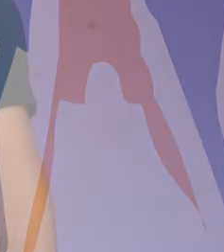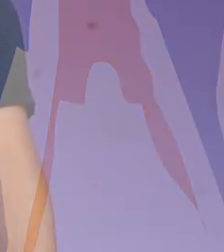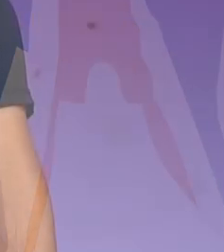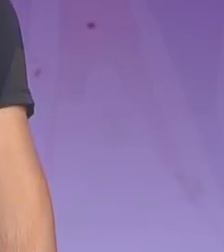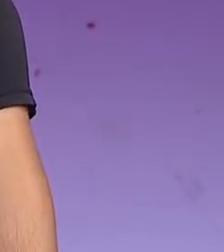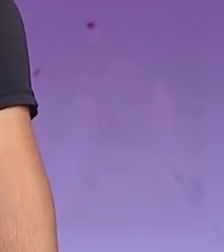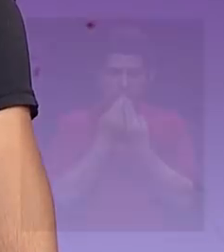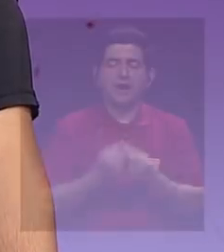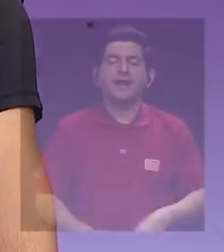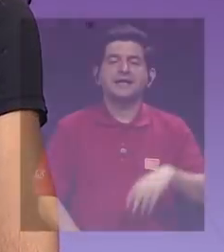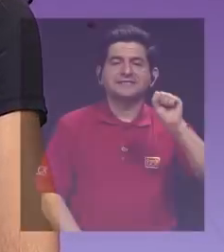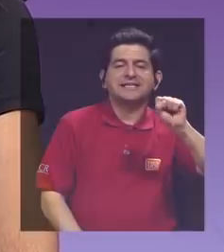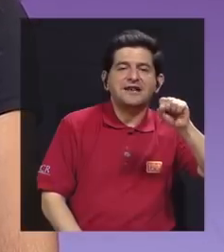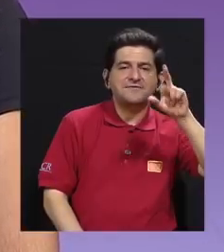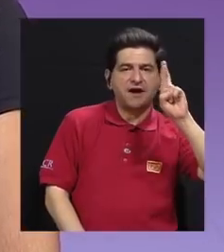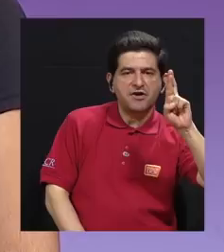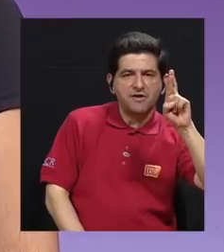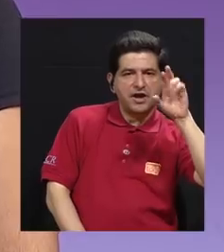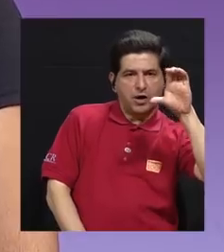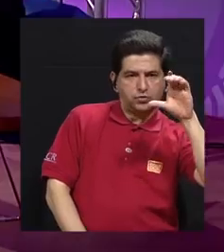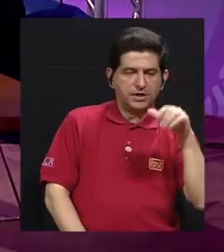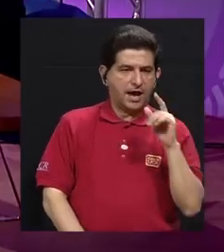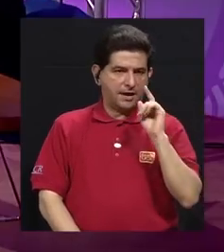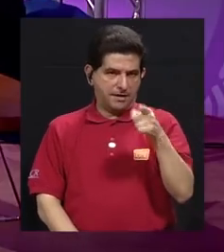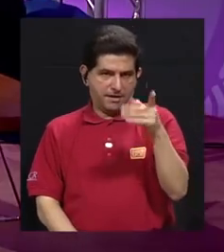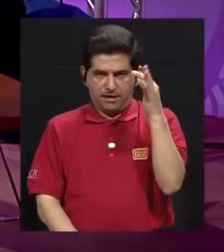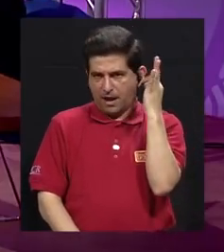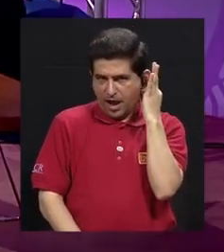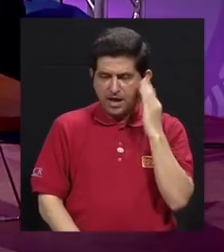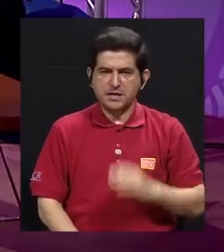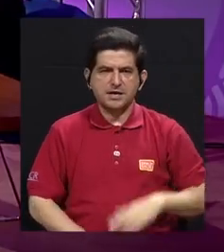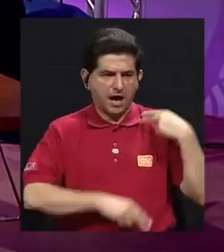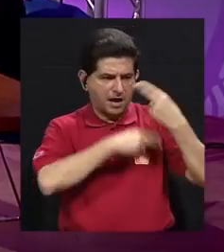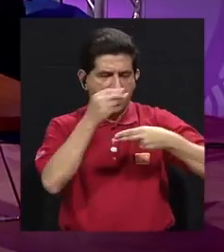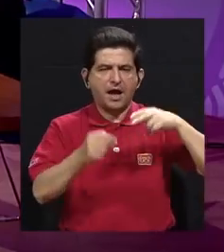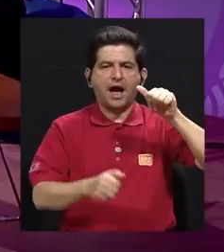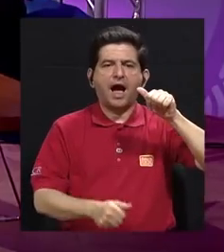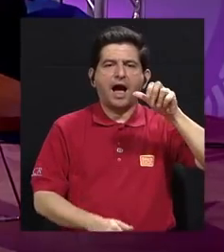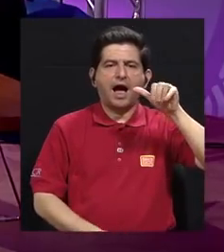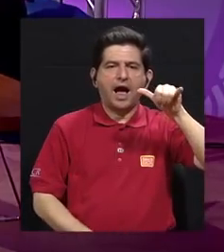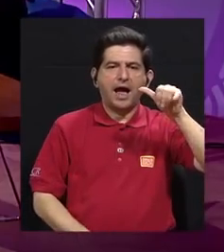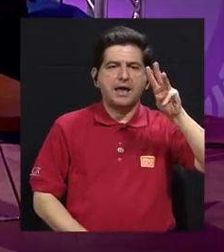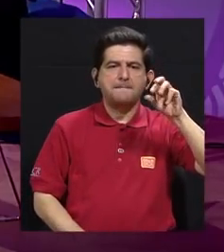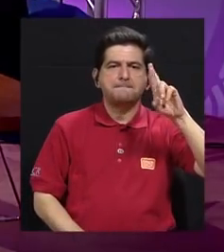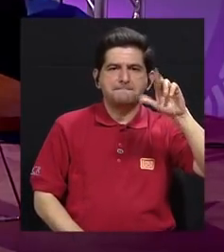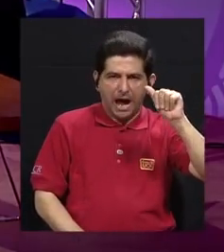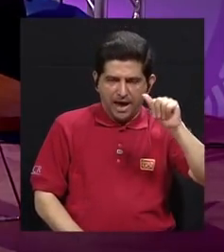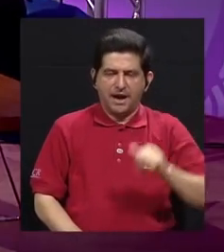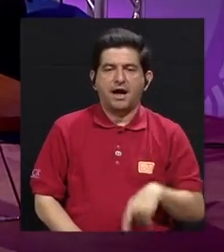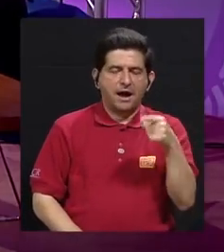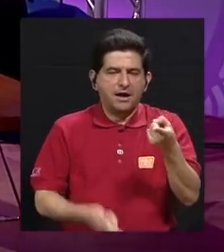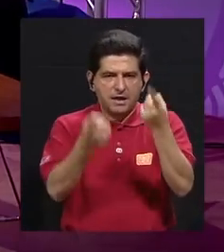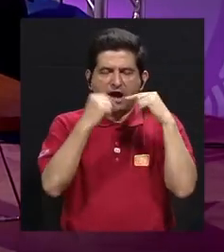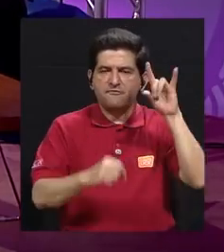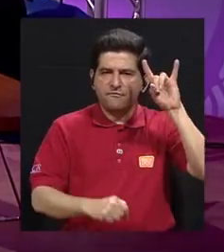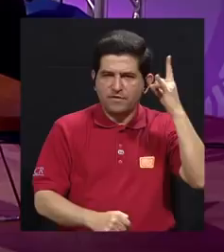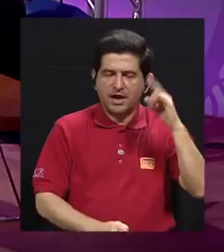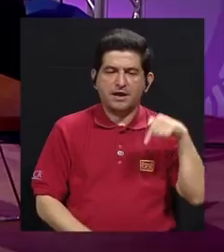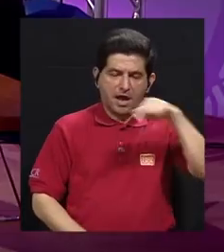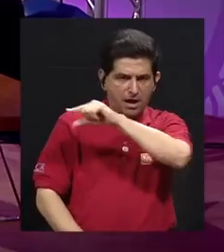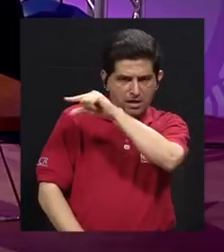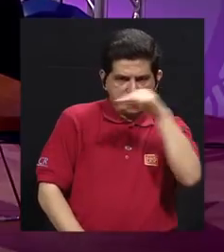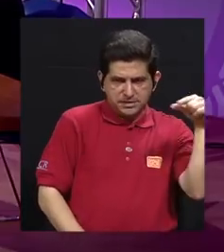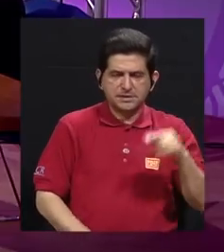Nos encontramos con Silvia Rivera Cusicanqui. Silvia es de descendencia aymara, nos acompaña